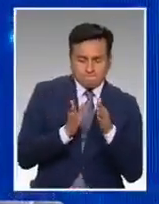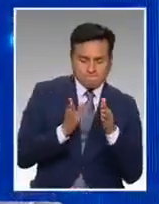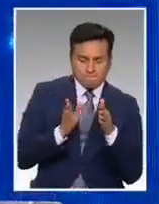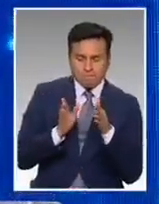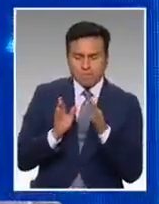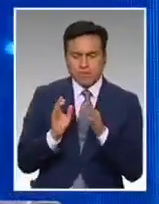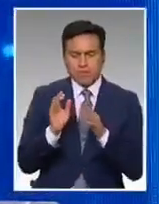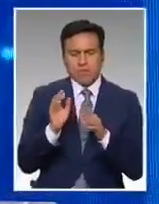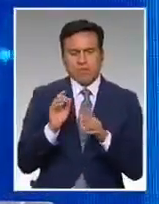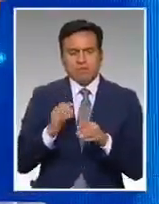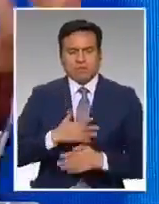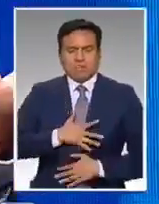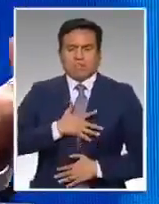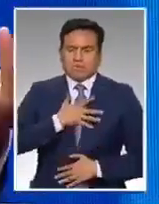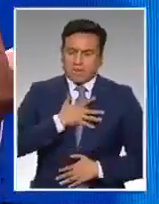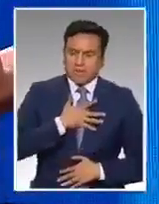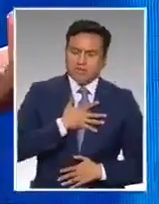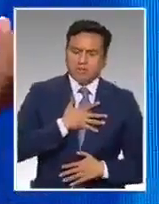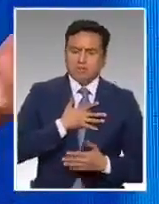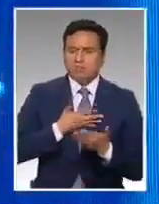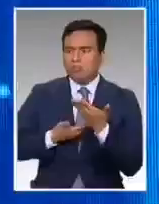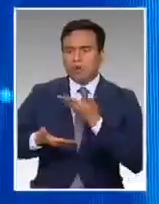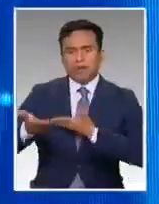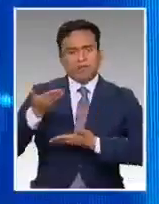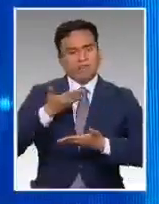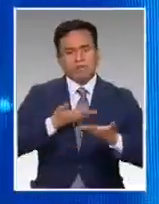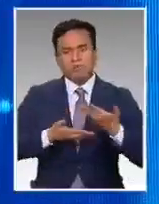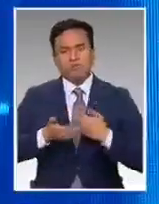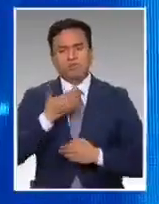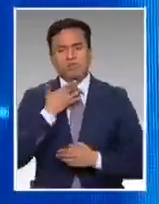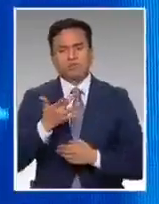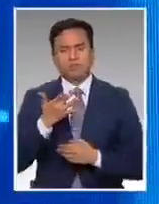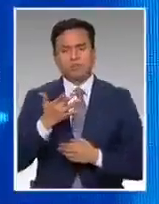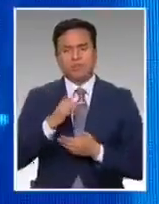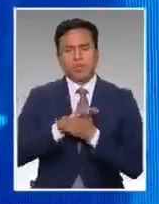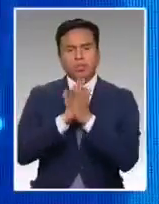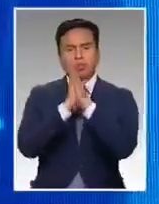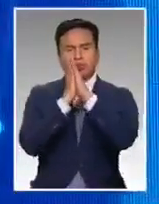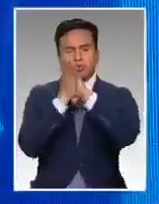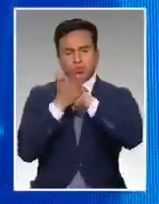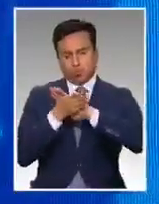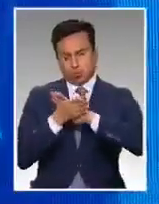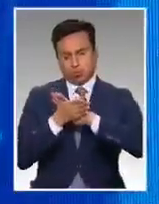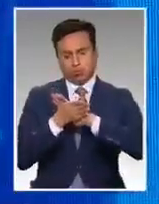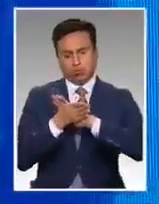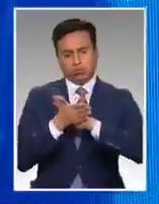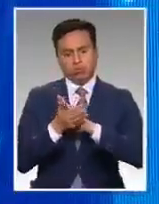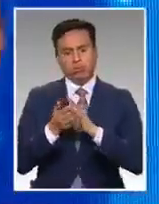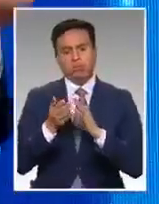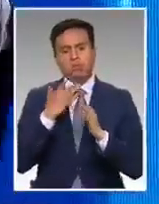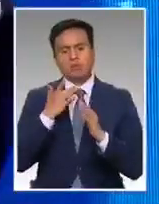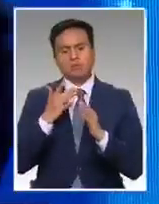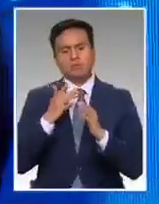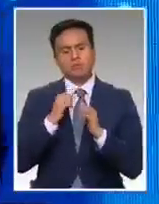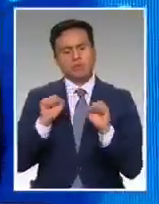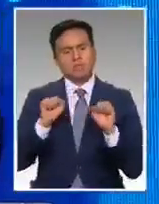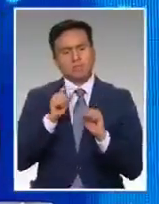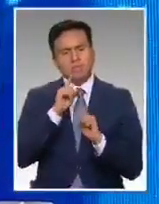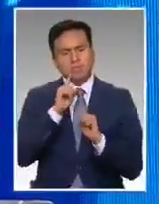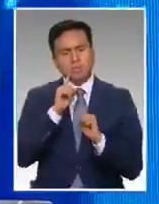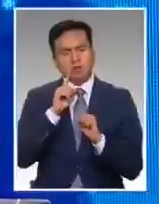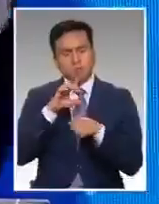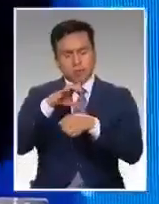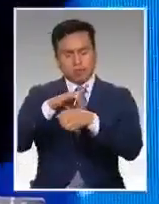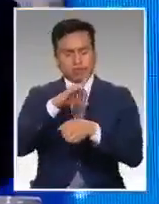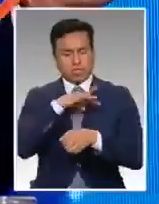finalmente un sentimiento que estoy seguro esto compartimos que es que todos tenemos empatía por estos enfermos y no se pueden tener ojalá